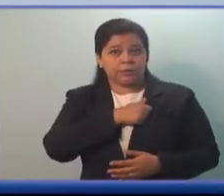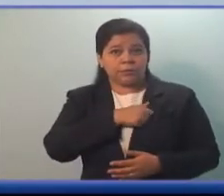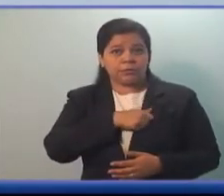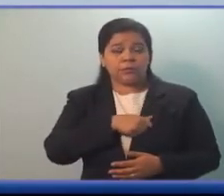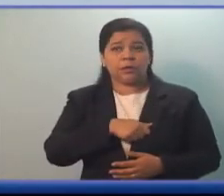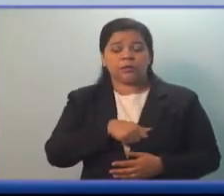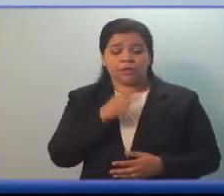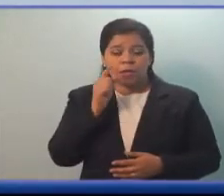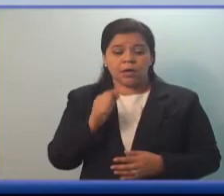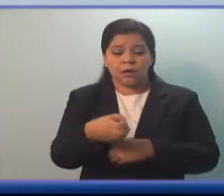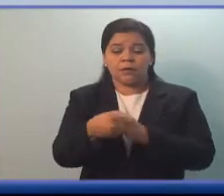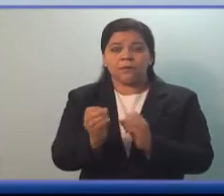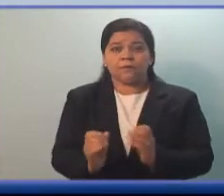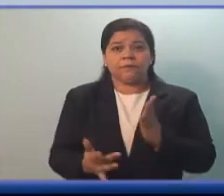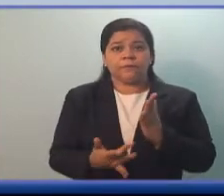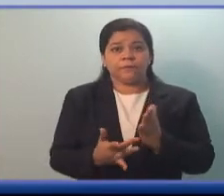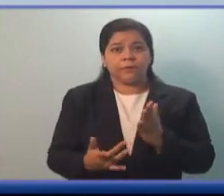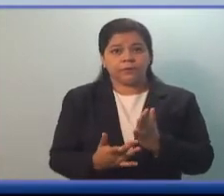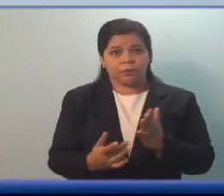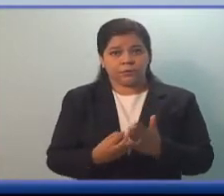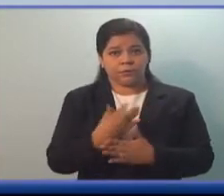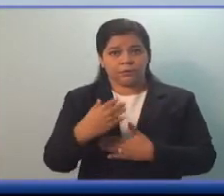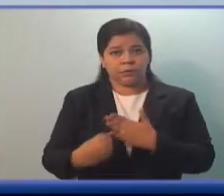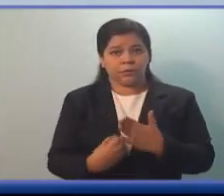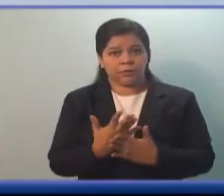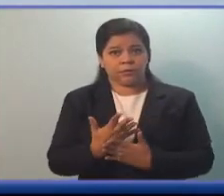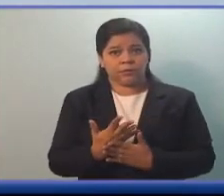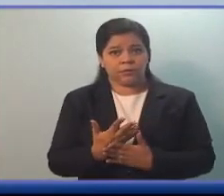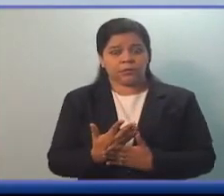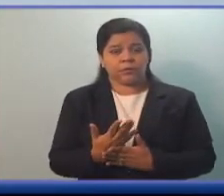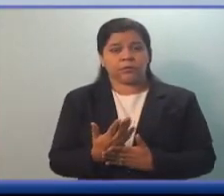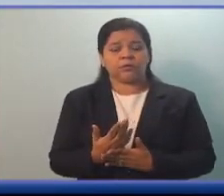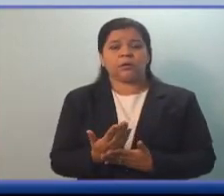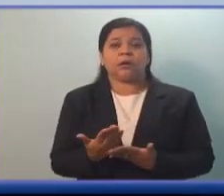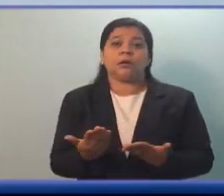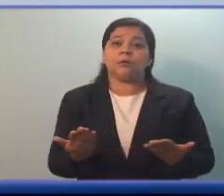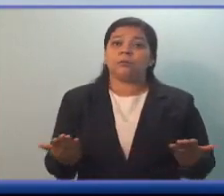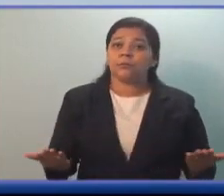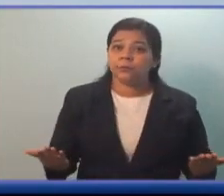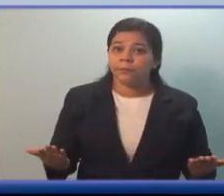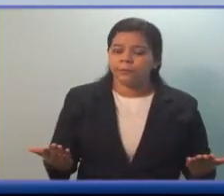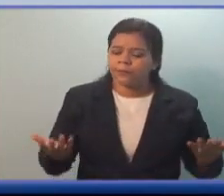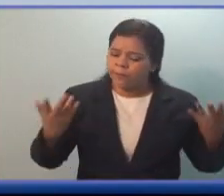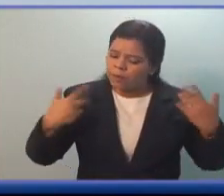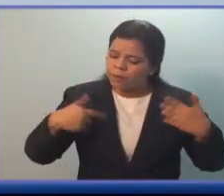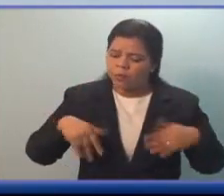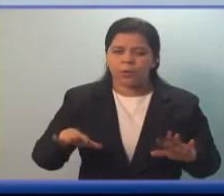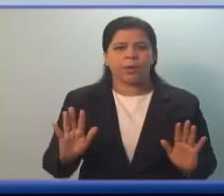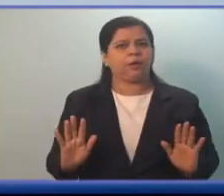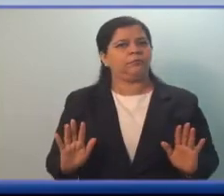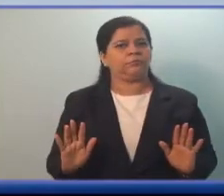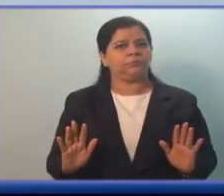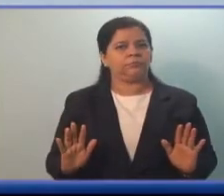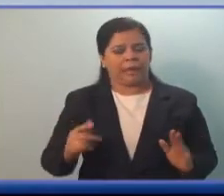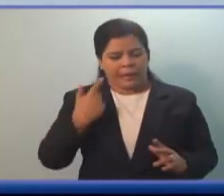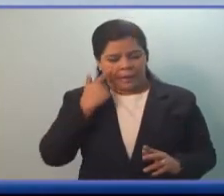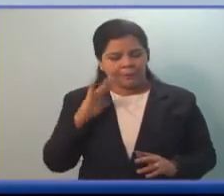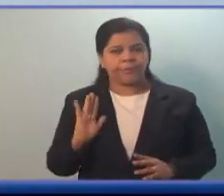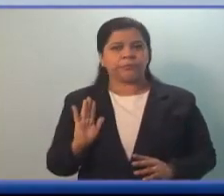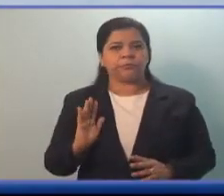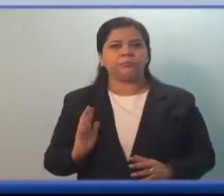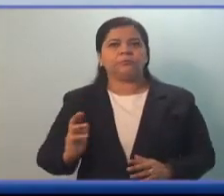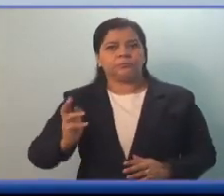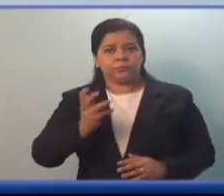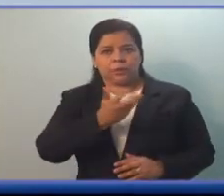técnica, ¿verdad?, central, porque normalmente aquí hay dijéramos